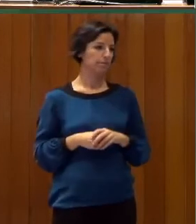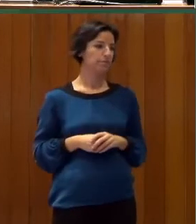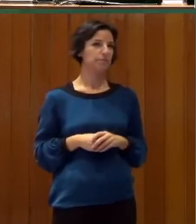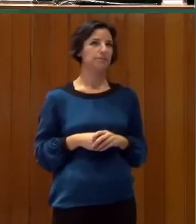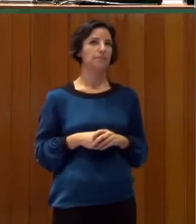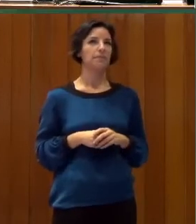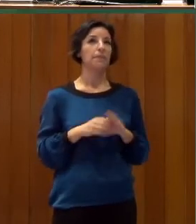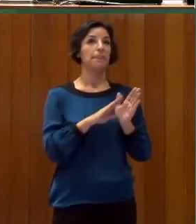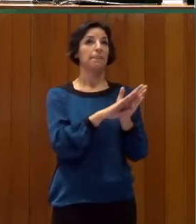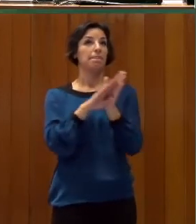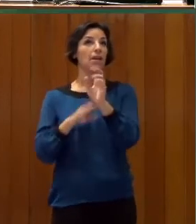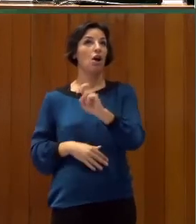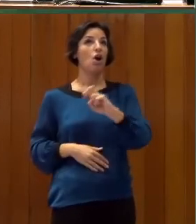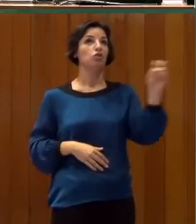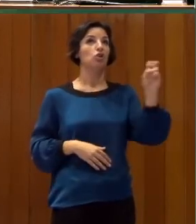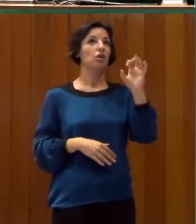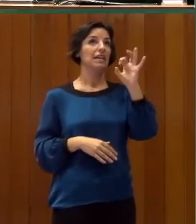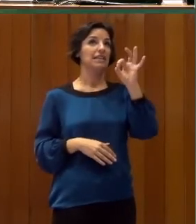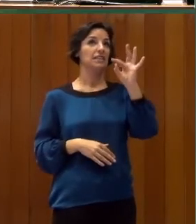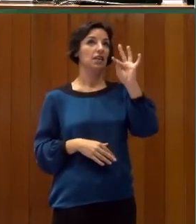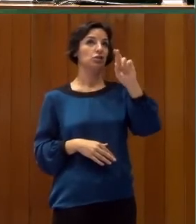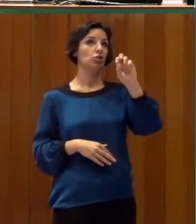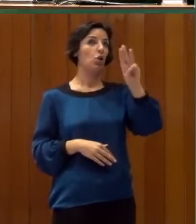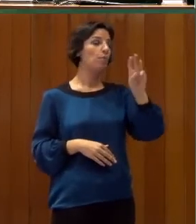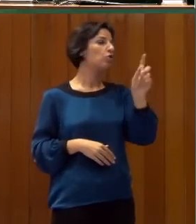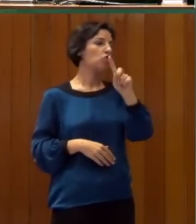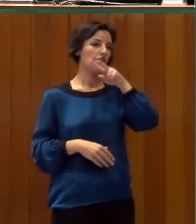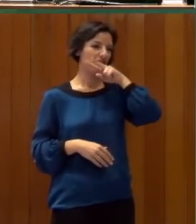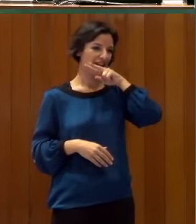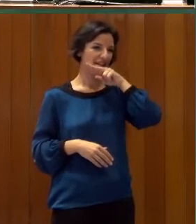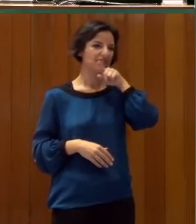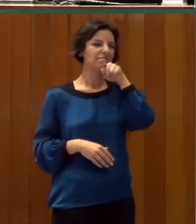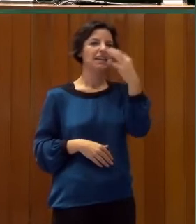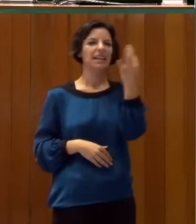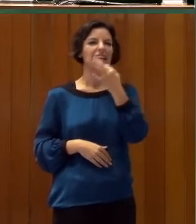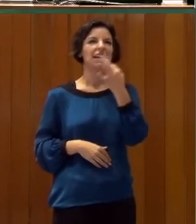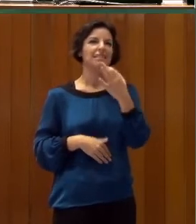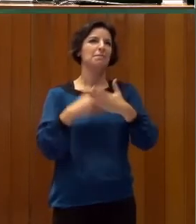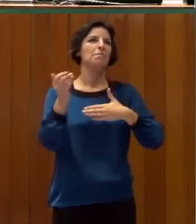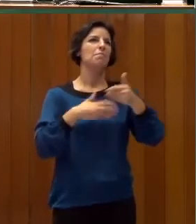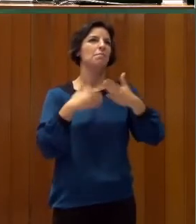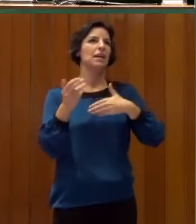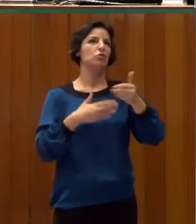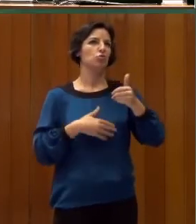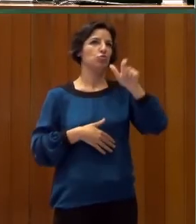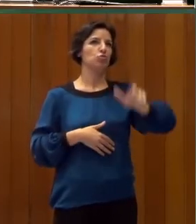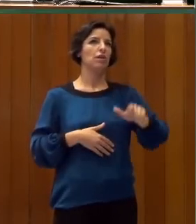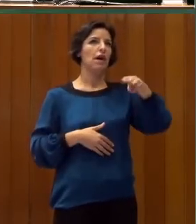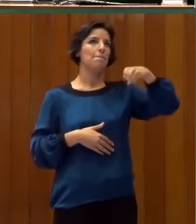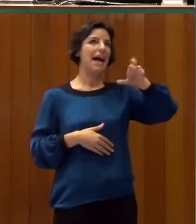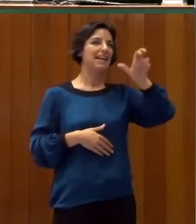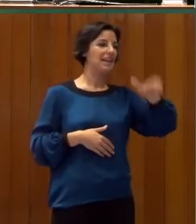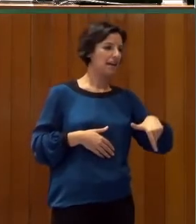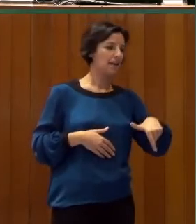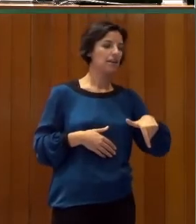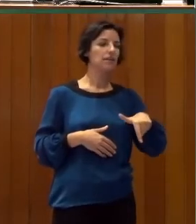Otro instrumento fue el Stroop no verbal. El Stroop no verbal es una tarea de Blumenfeld y Marian y consiste en responder a